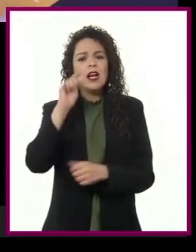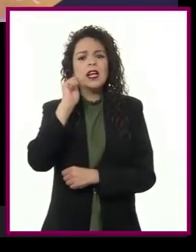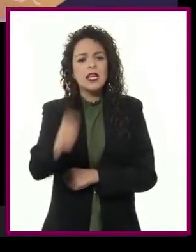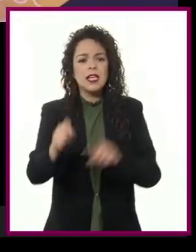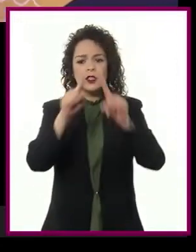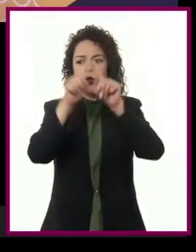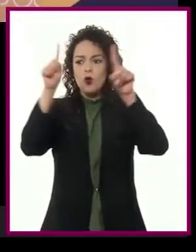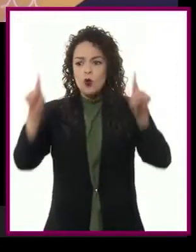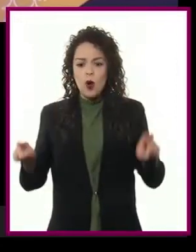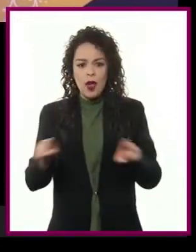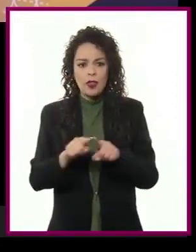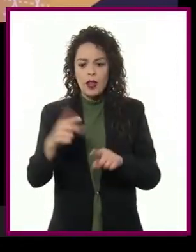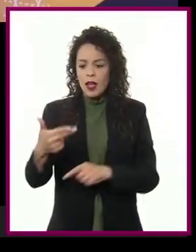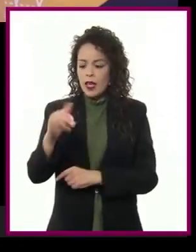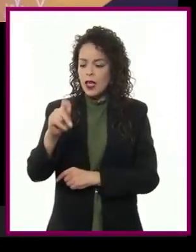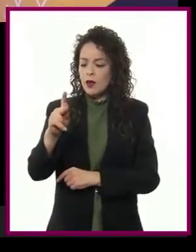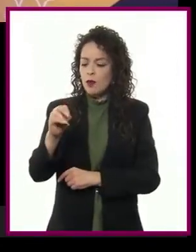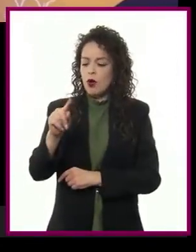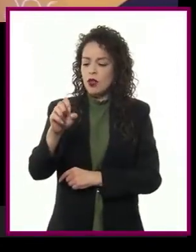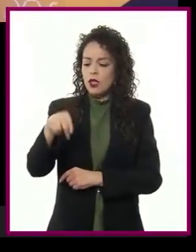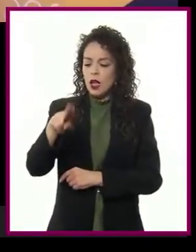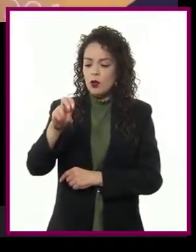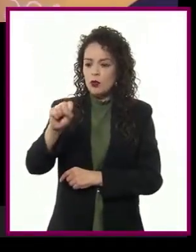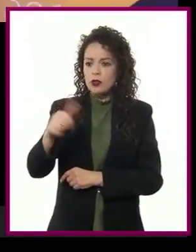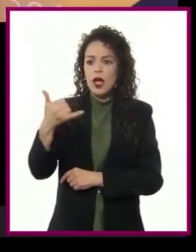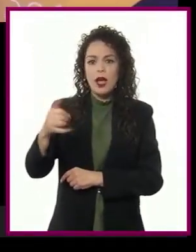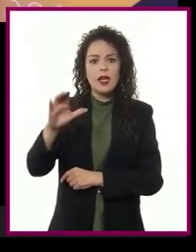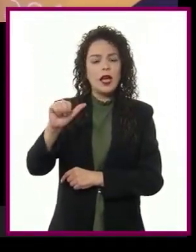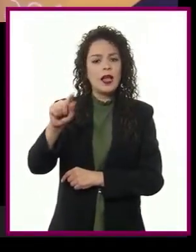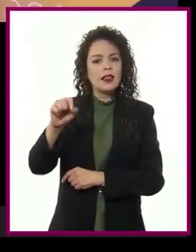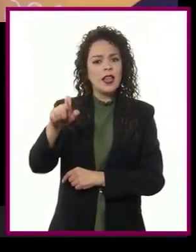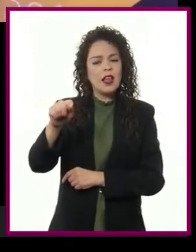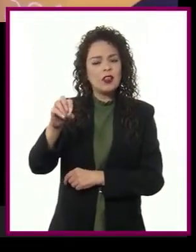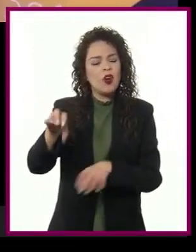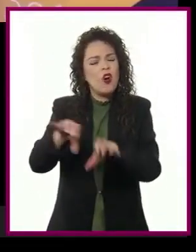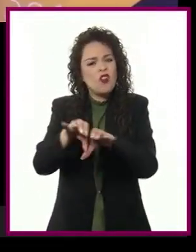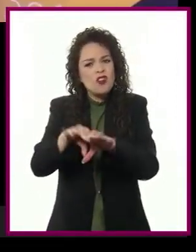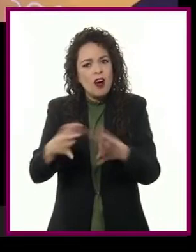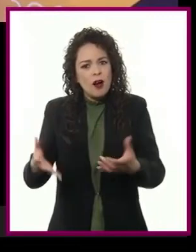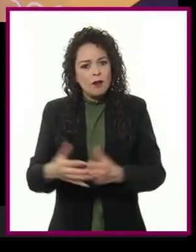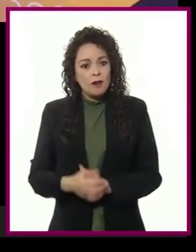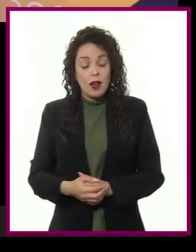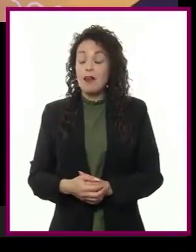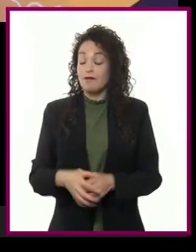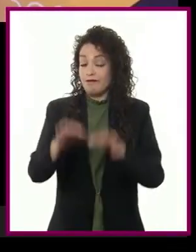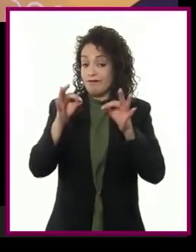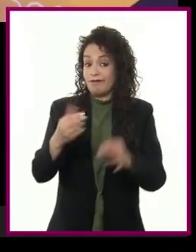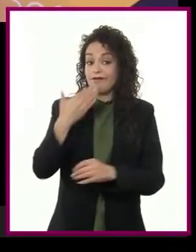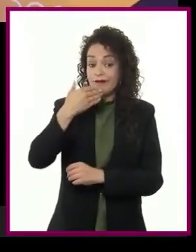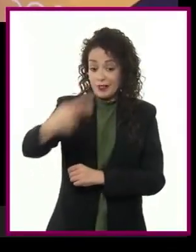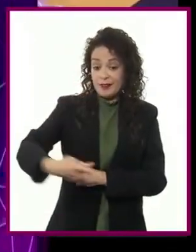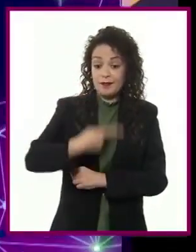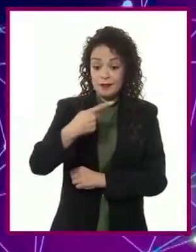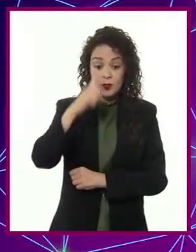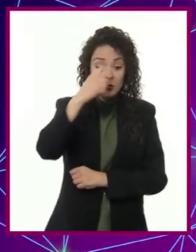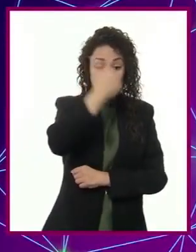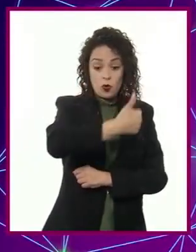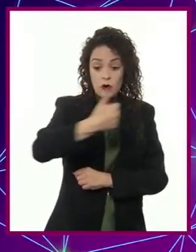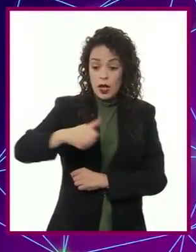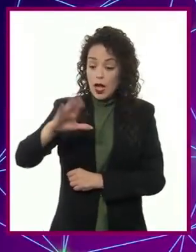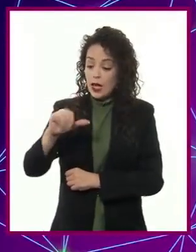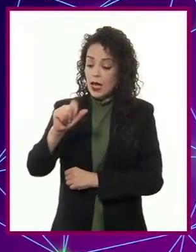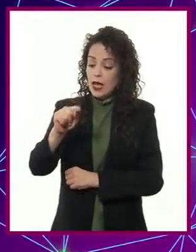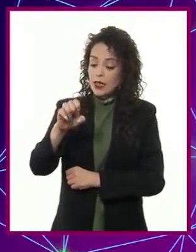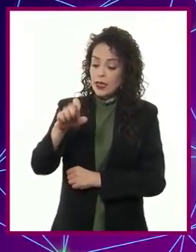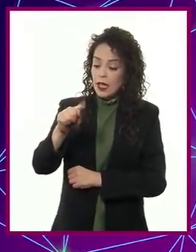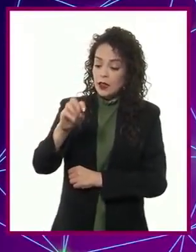hipotenusa y el de los catetos? Excelente pregunta. Para cada uno de los catetos y la hipotenusa